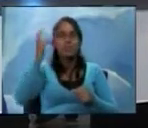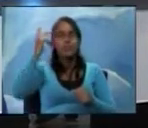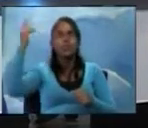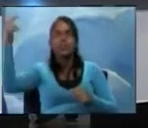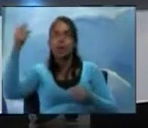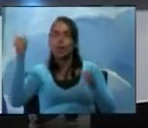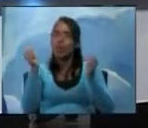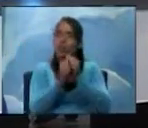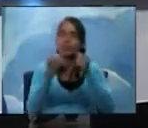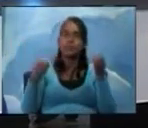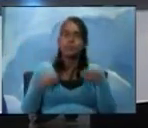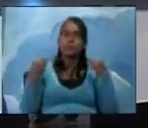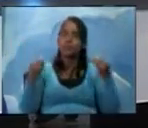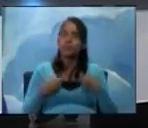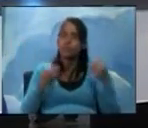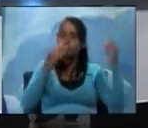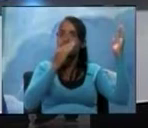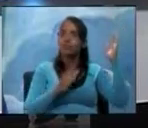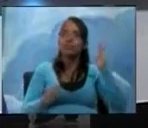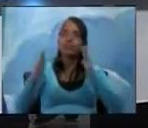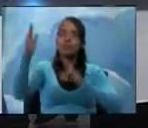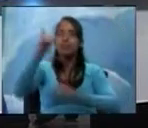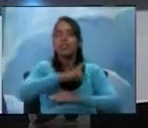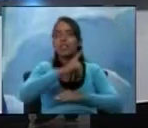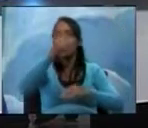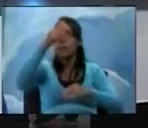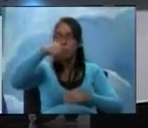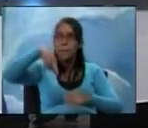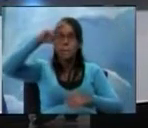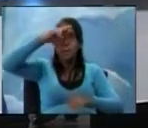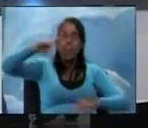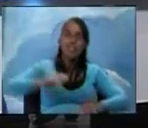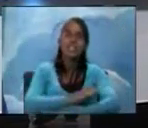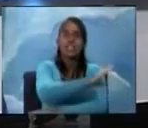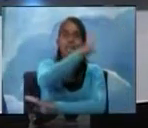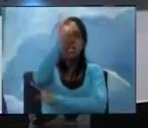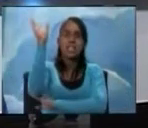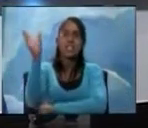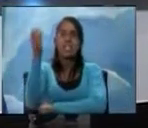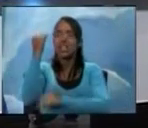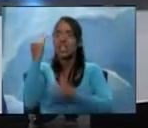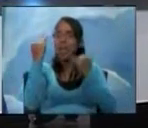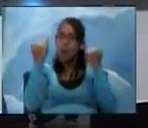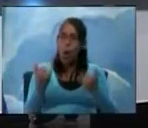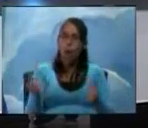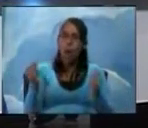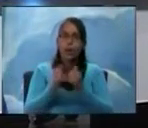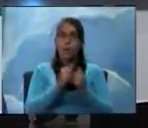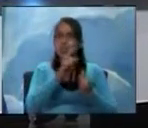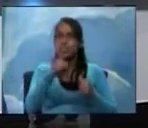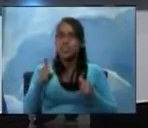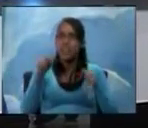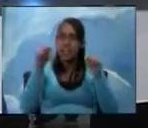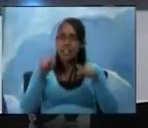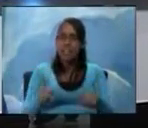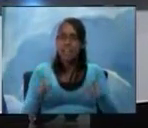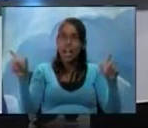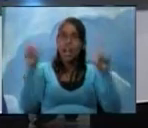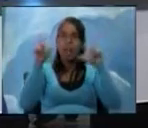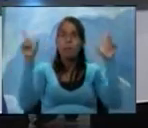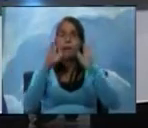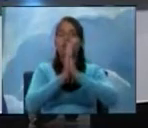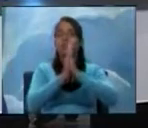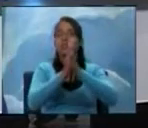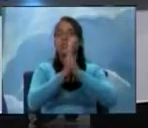con vivir en la presencia de mi Padre Celestial. Y ahora con ustedes aquí en el